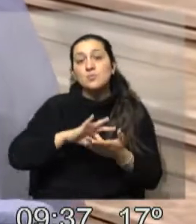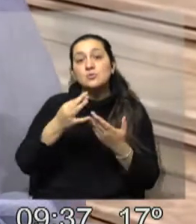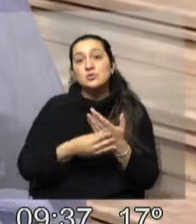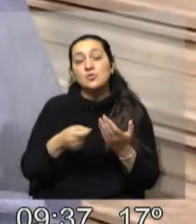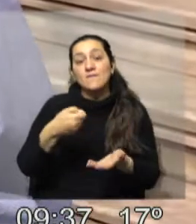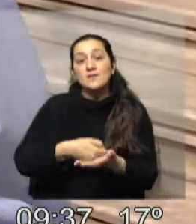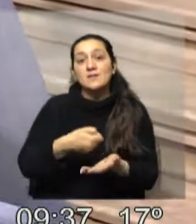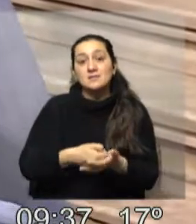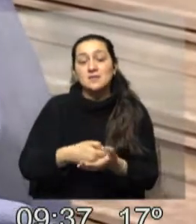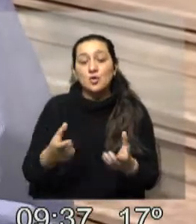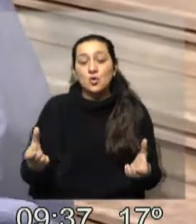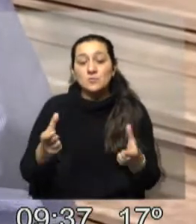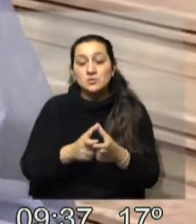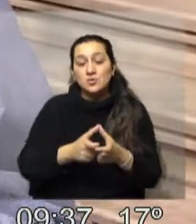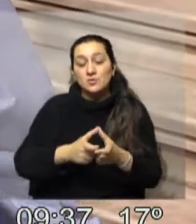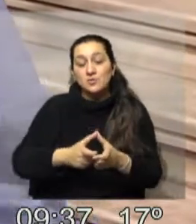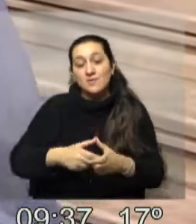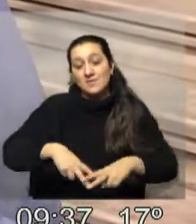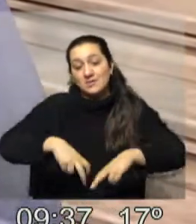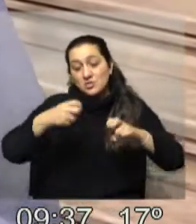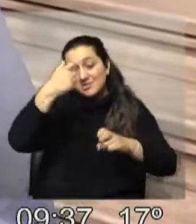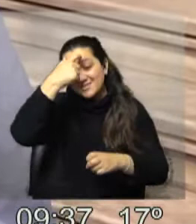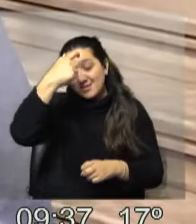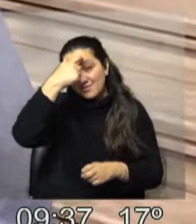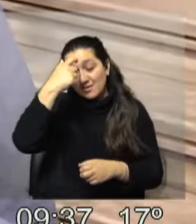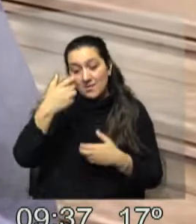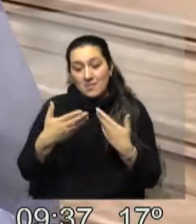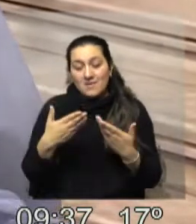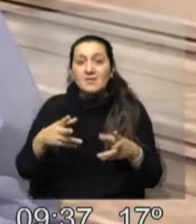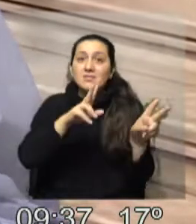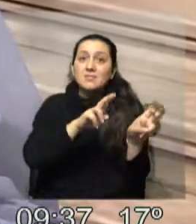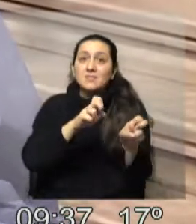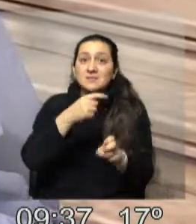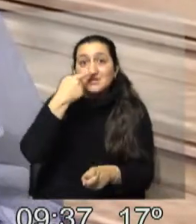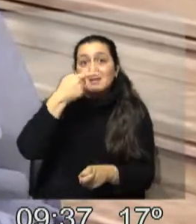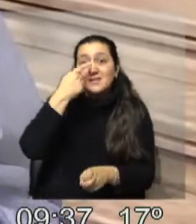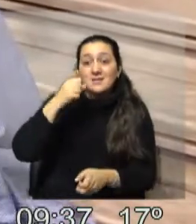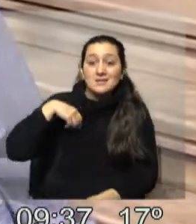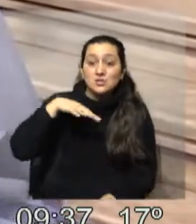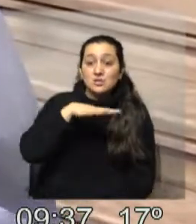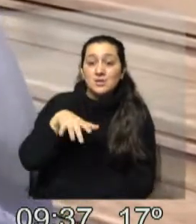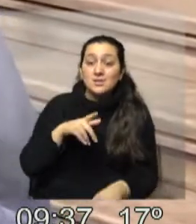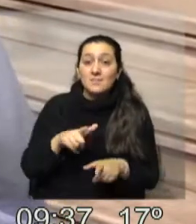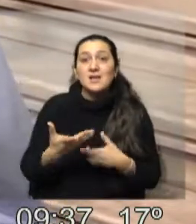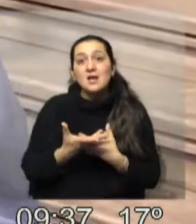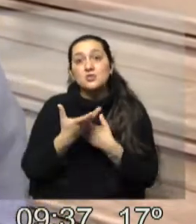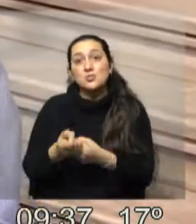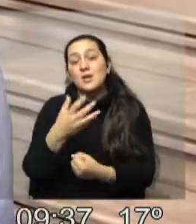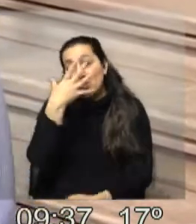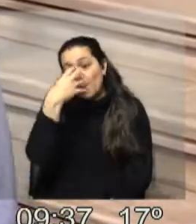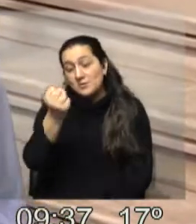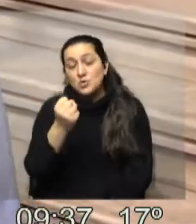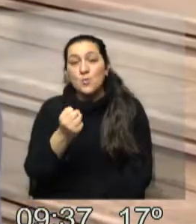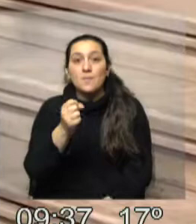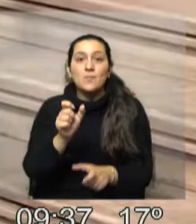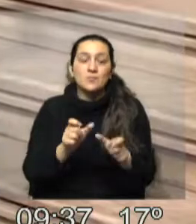de Investigación Científica para tratar temas de interés de la sociedad y ayudar a la comprensión pública. Obviamente